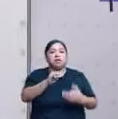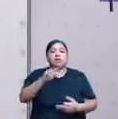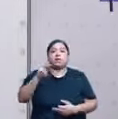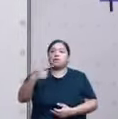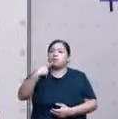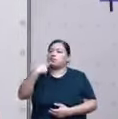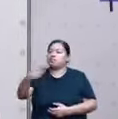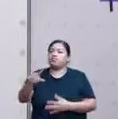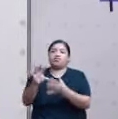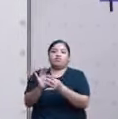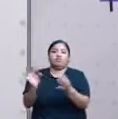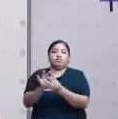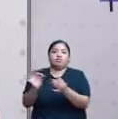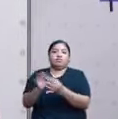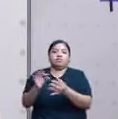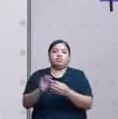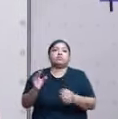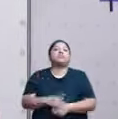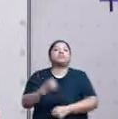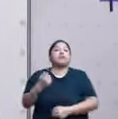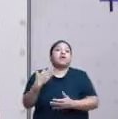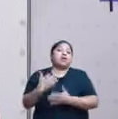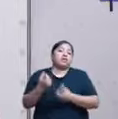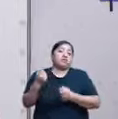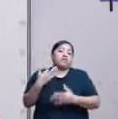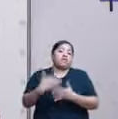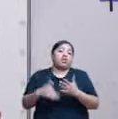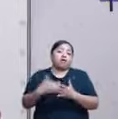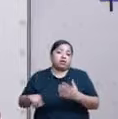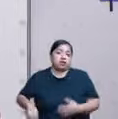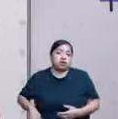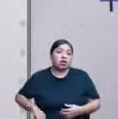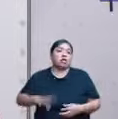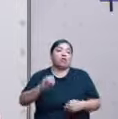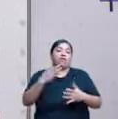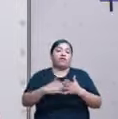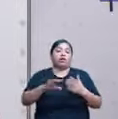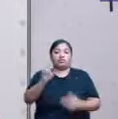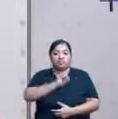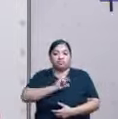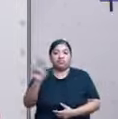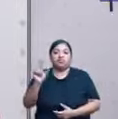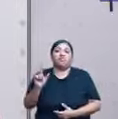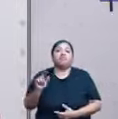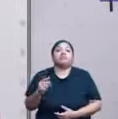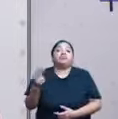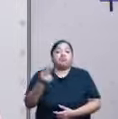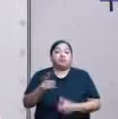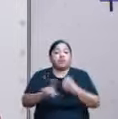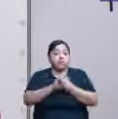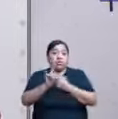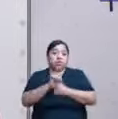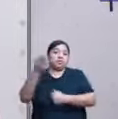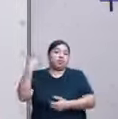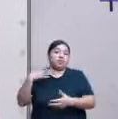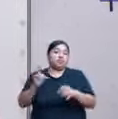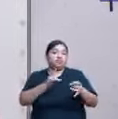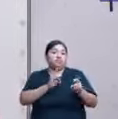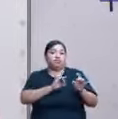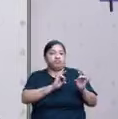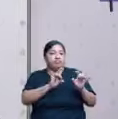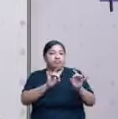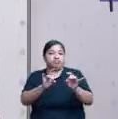por la falta de interés y más que interés, el profesionalismo de hacer las puestas a disposición de los problemas que ya ocurrieron en las